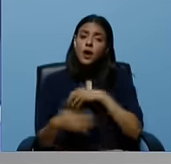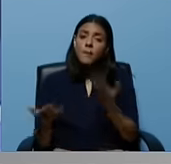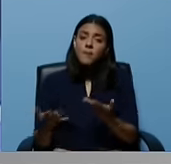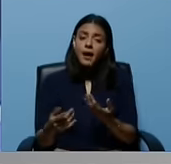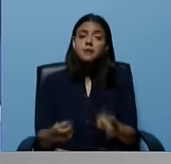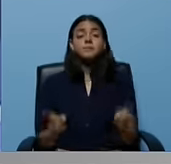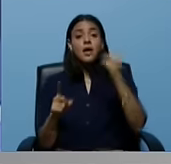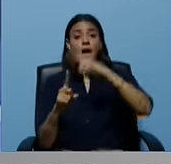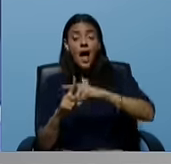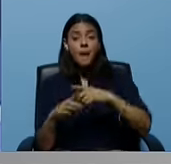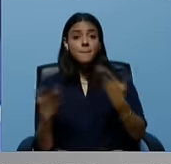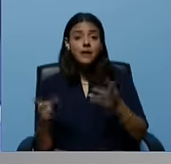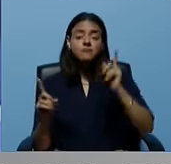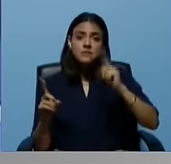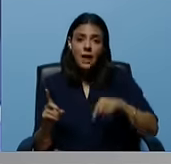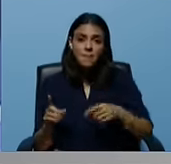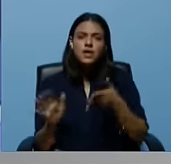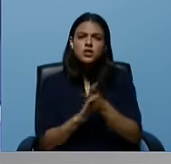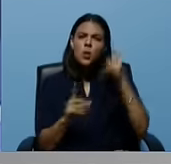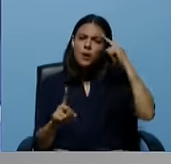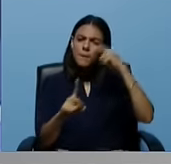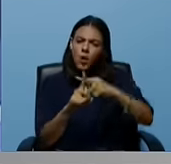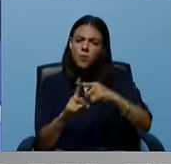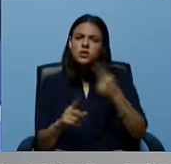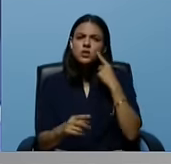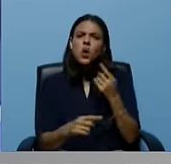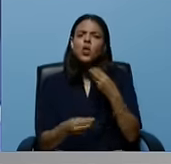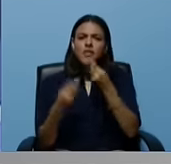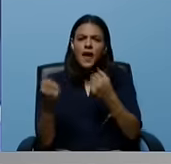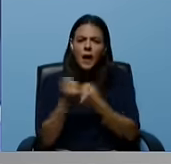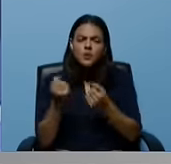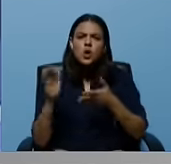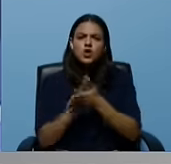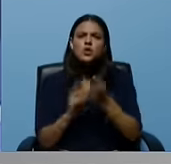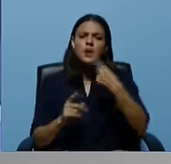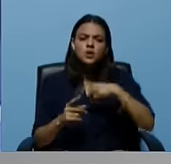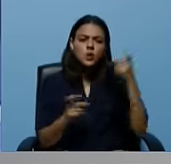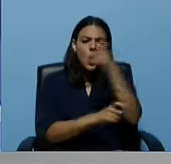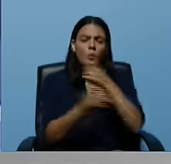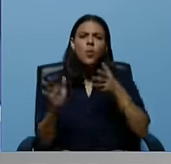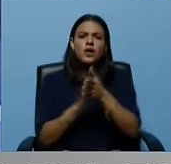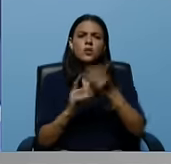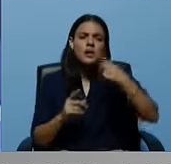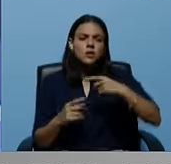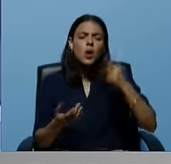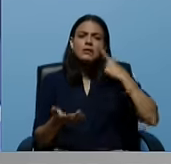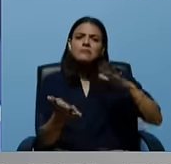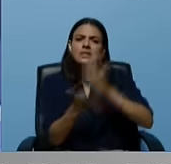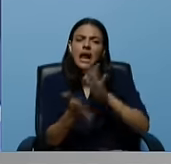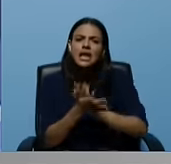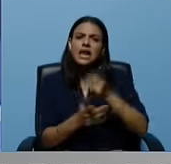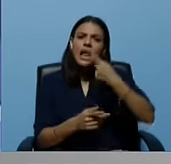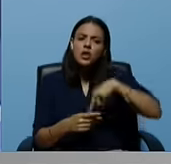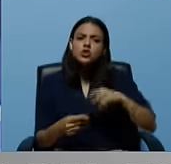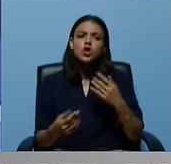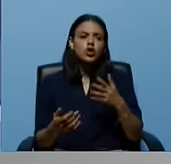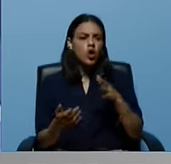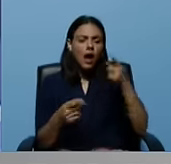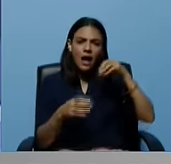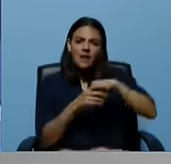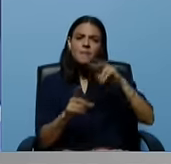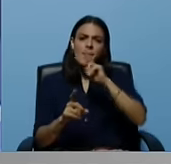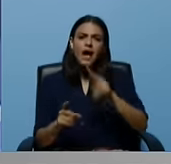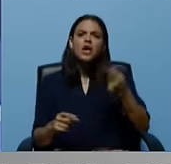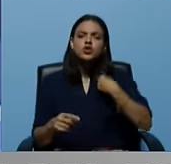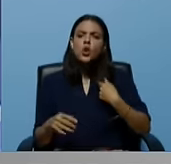Adicionalmente, con el propósito de contribuir a alcanzar ese clima de convivencia y tranquilidad que todos anhelamos, me llevará a